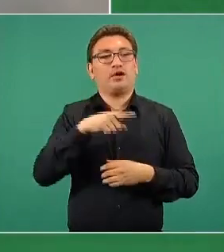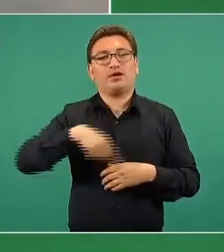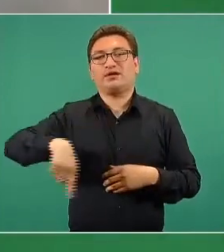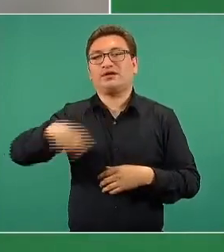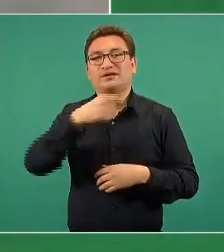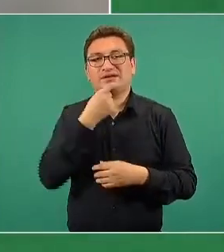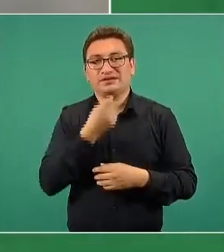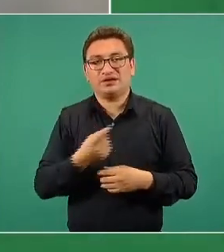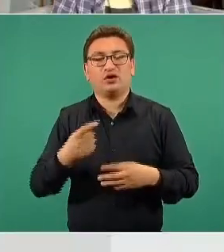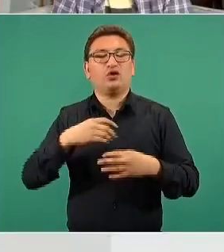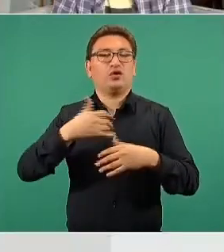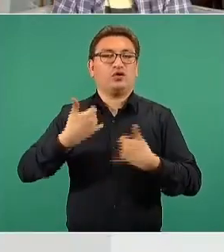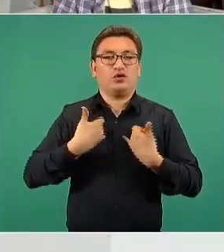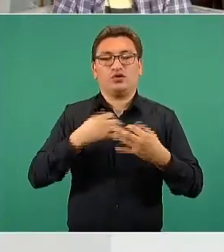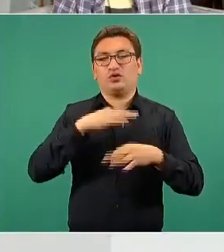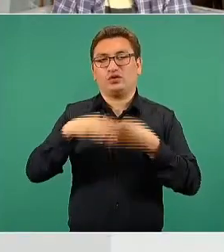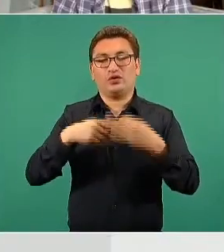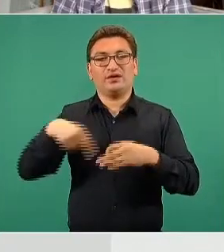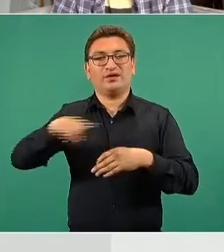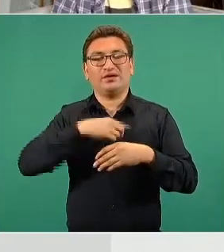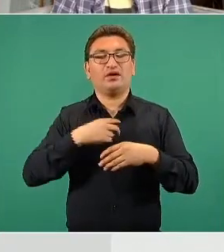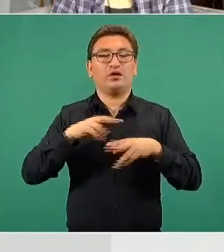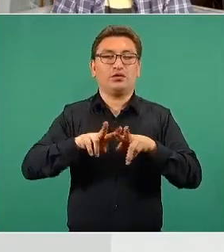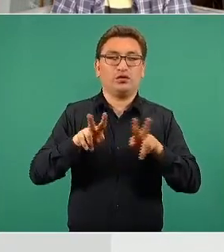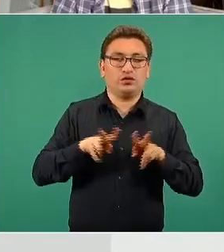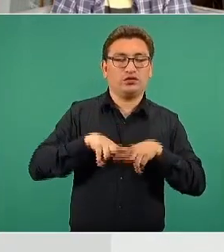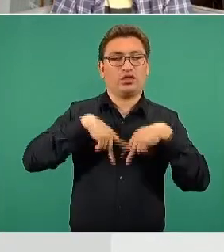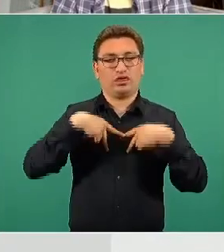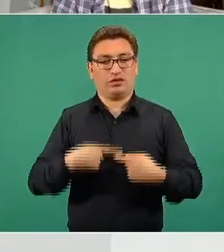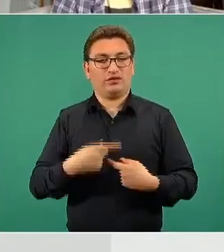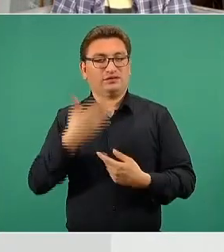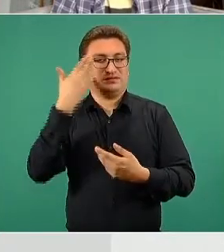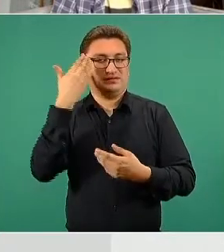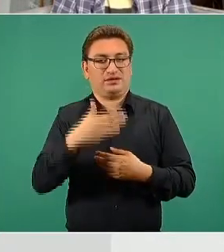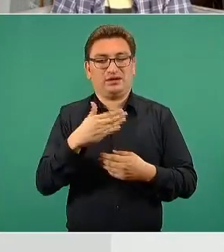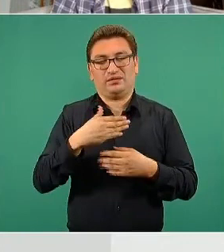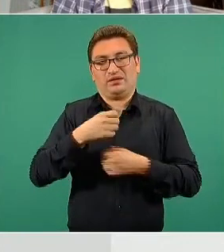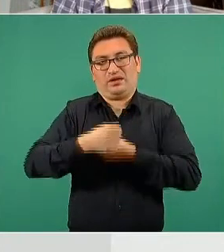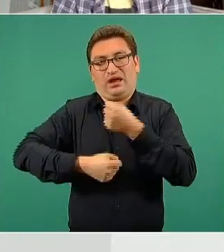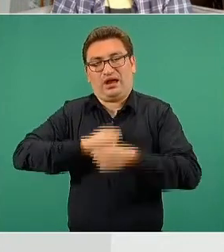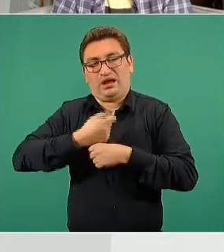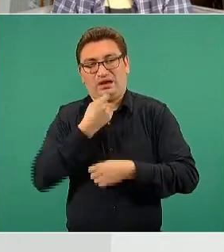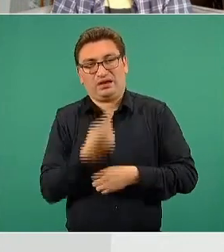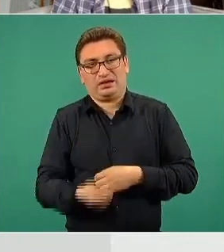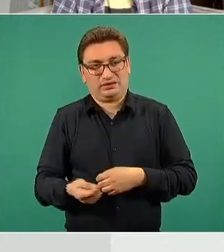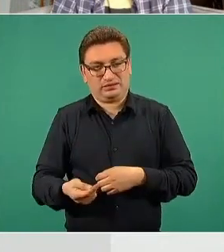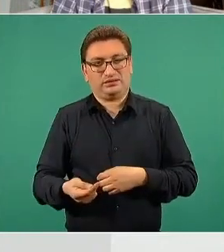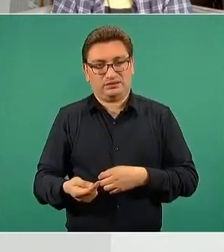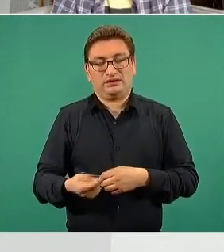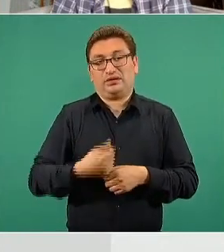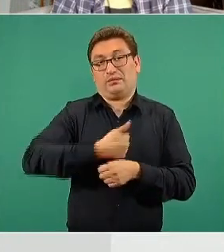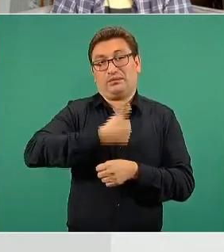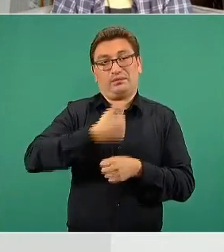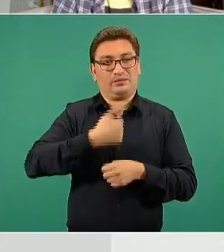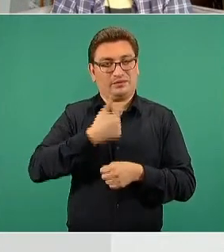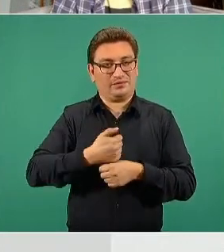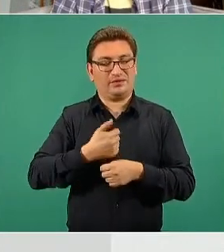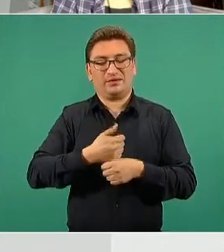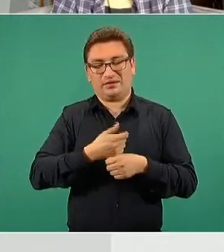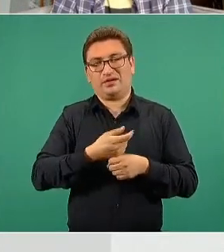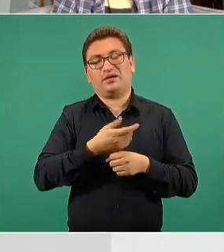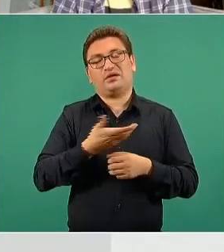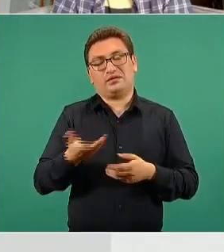poblaciones más vulnerables, que son niñas y niños de los primeros años de primaria